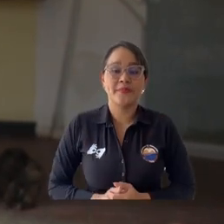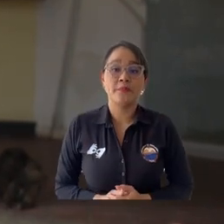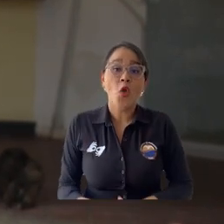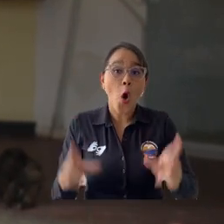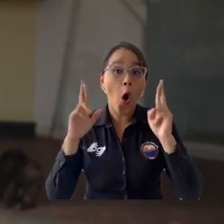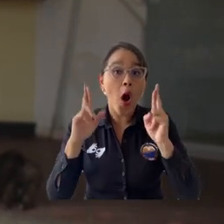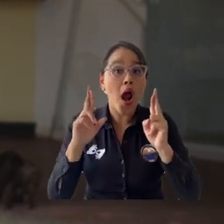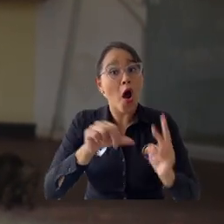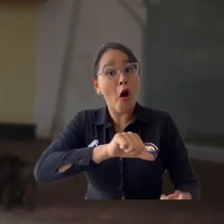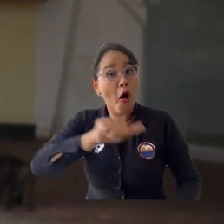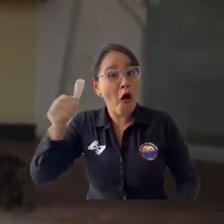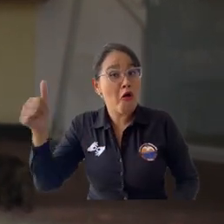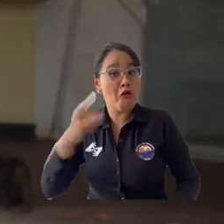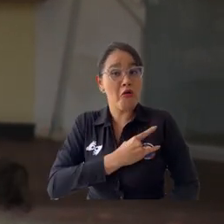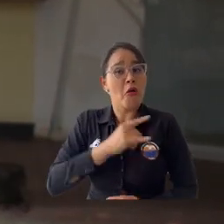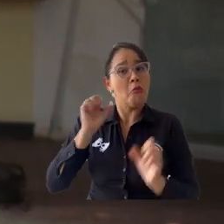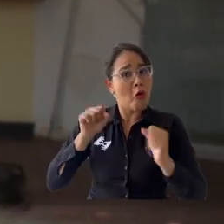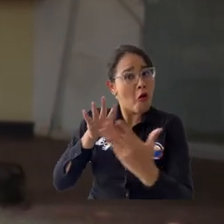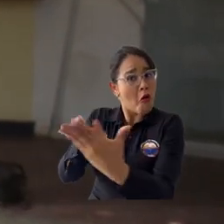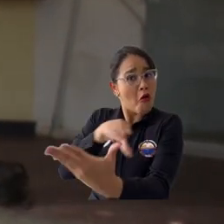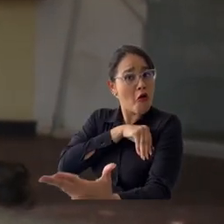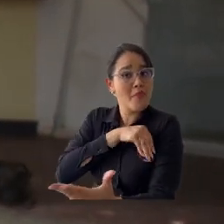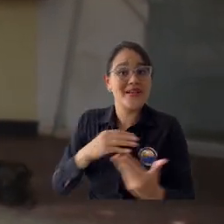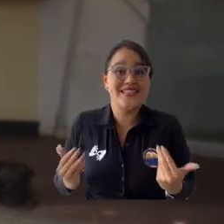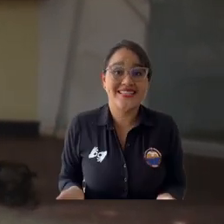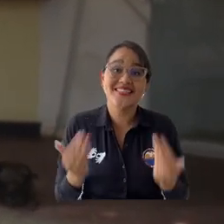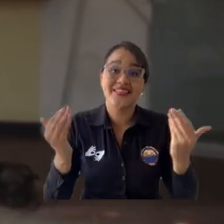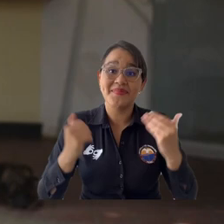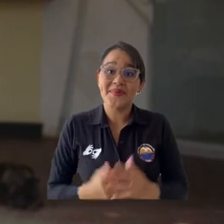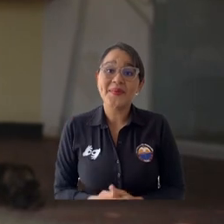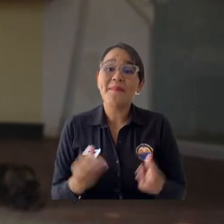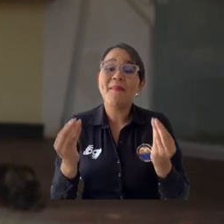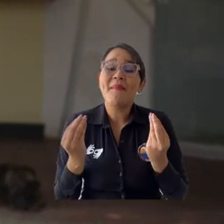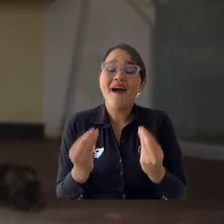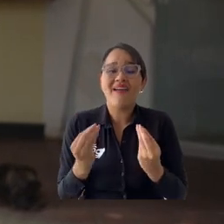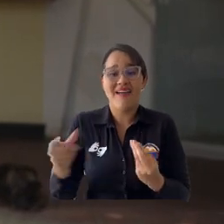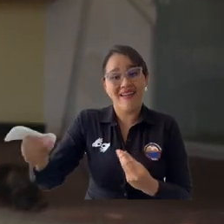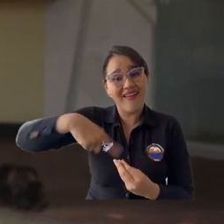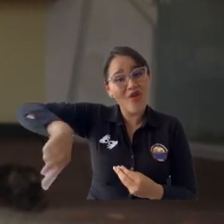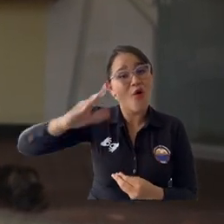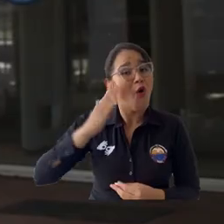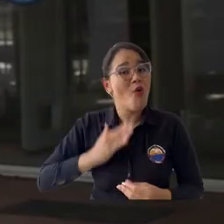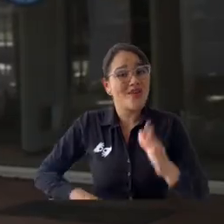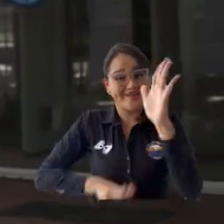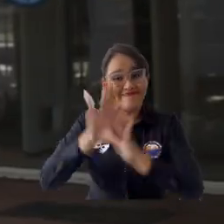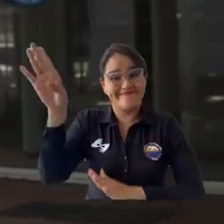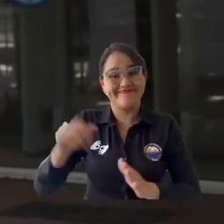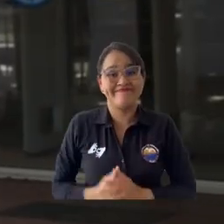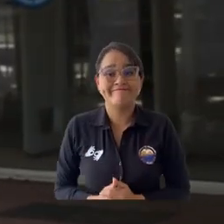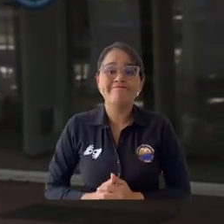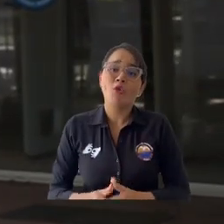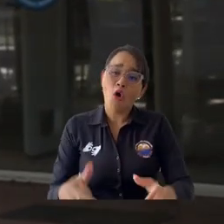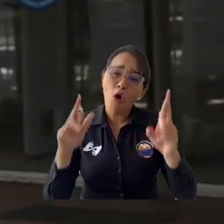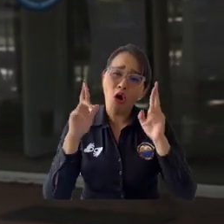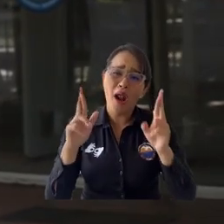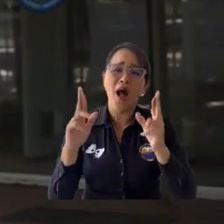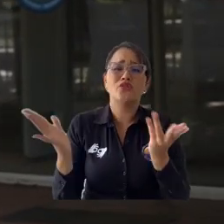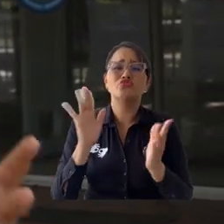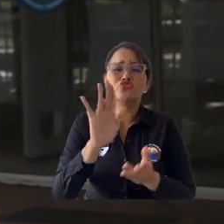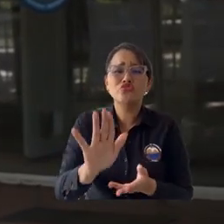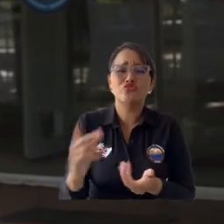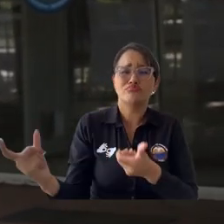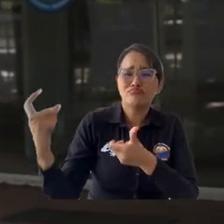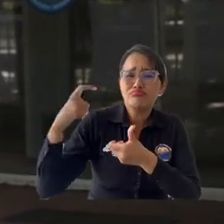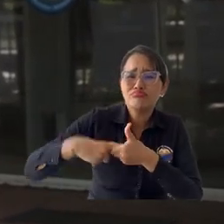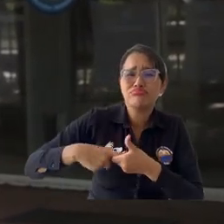tomar este proyecto como ejemplo para que puedan estos jóvenes salir adelante. Que puedan acceder a la educación superior